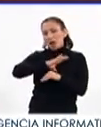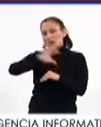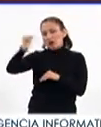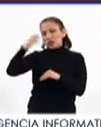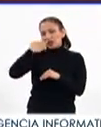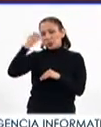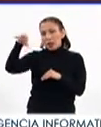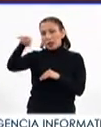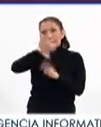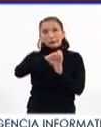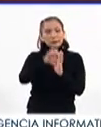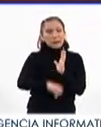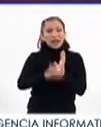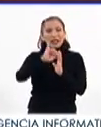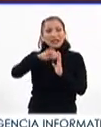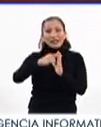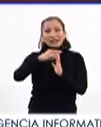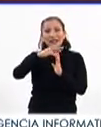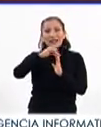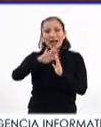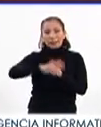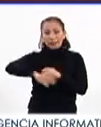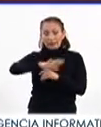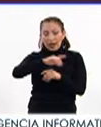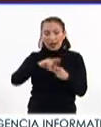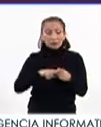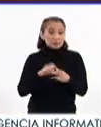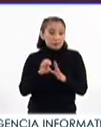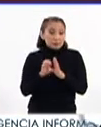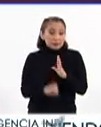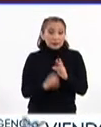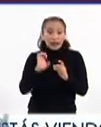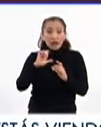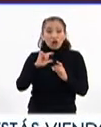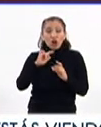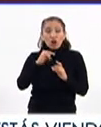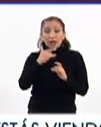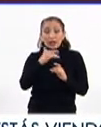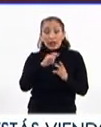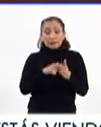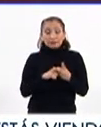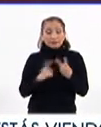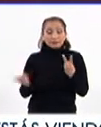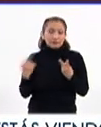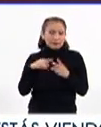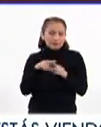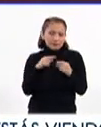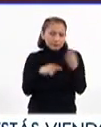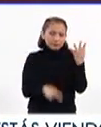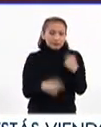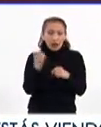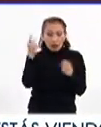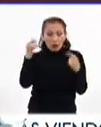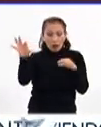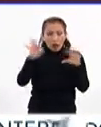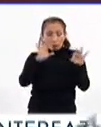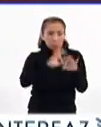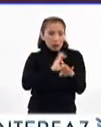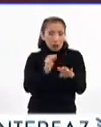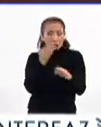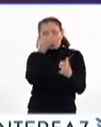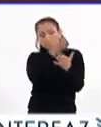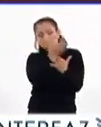otras instituciones, como puede ser ingeniería ambiental, por ejemplo, ecología, entre otras. Son algunas de las opciones